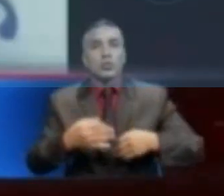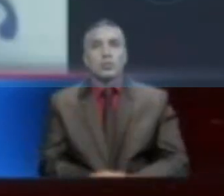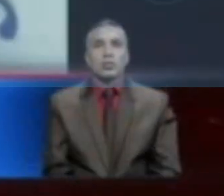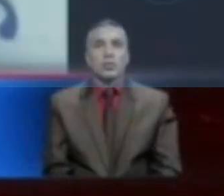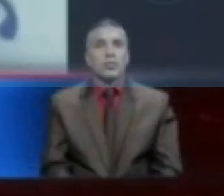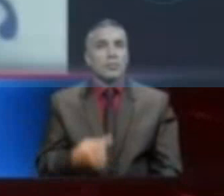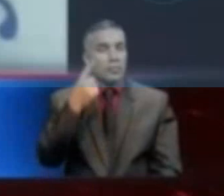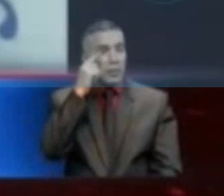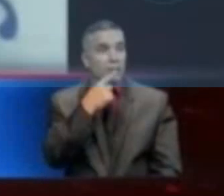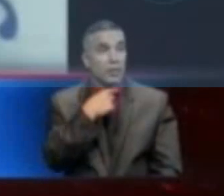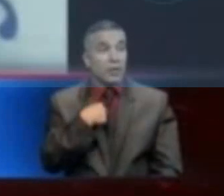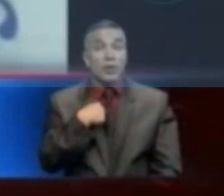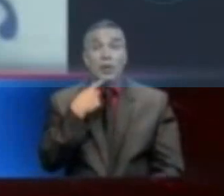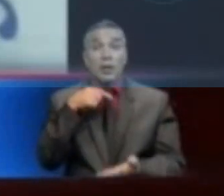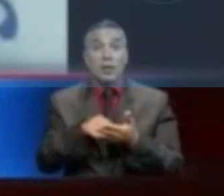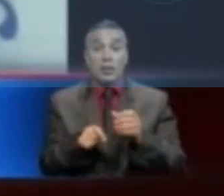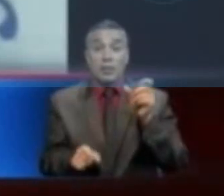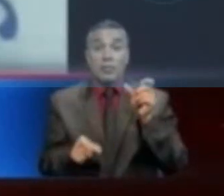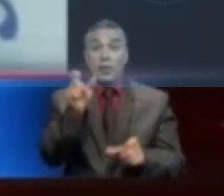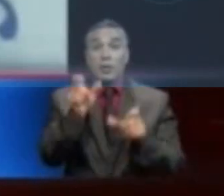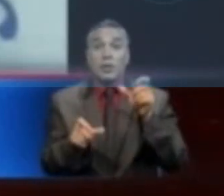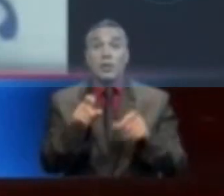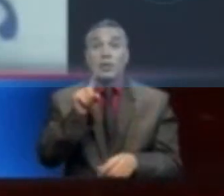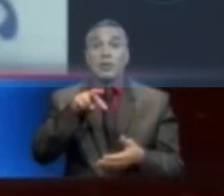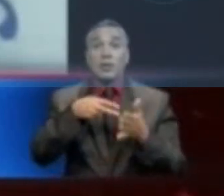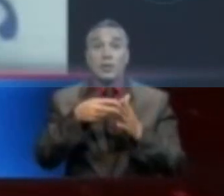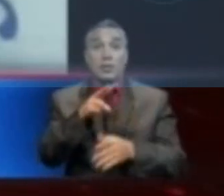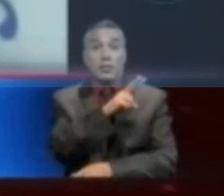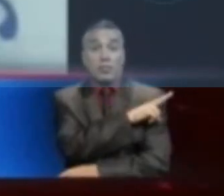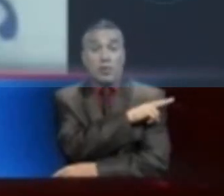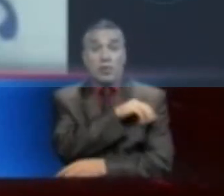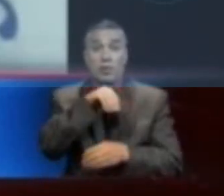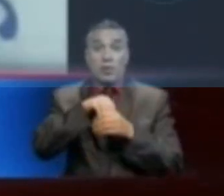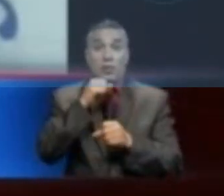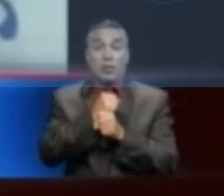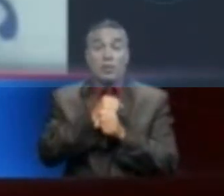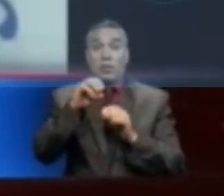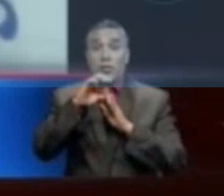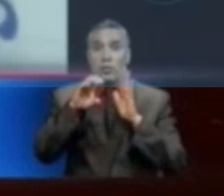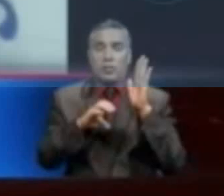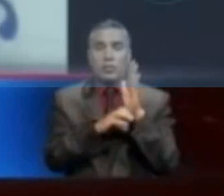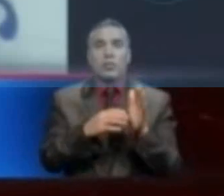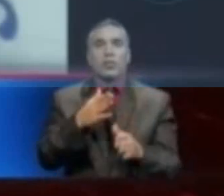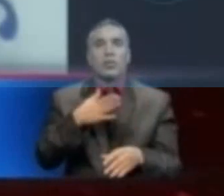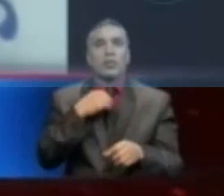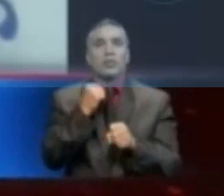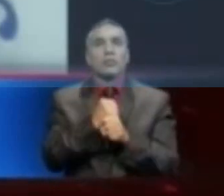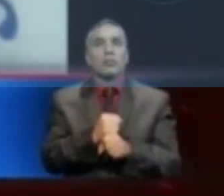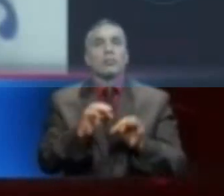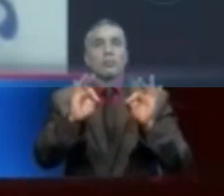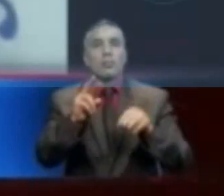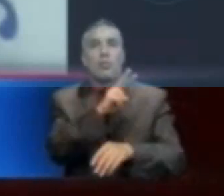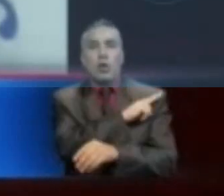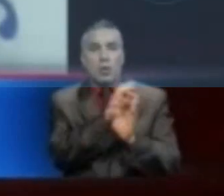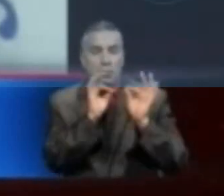nos indique si la persona que ha sido reconocida como vocal dentro de estas acciones constitucionales está ejerciendo su cargo como